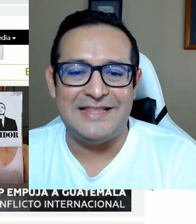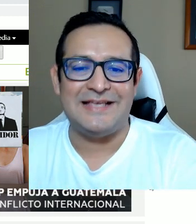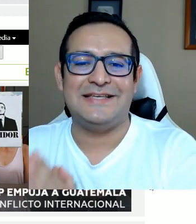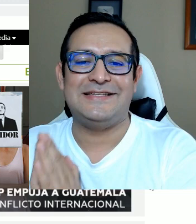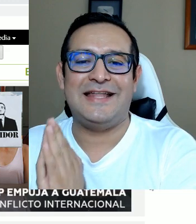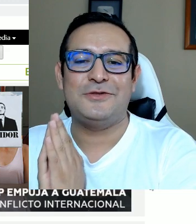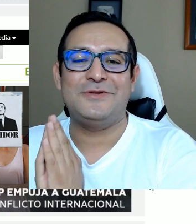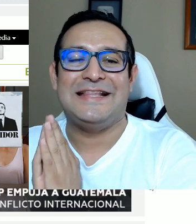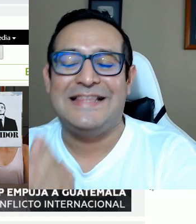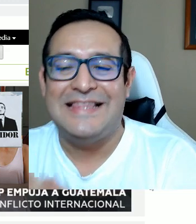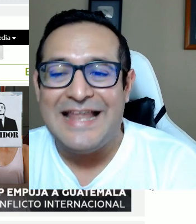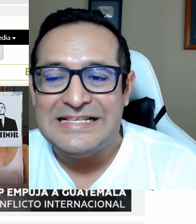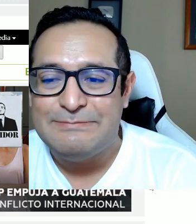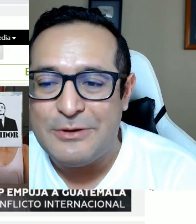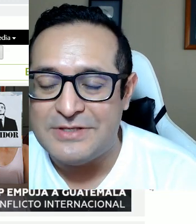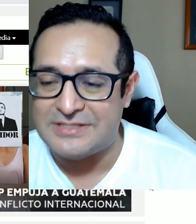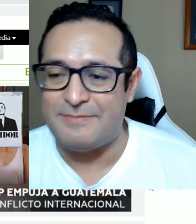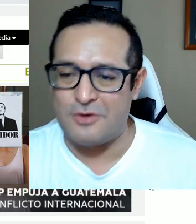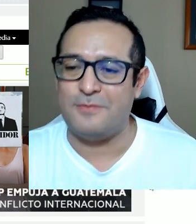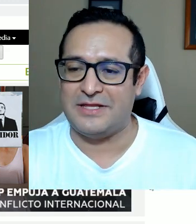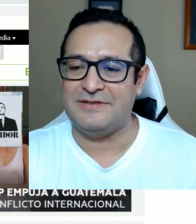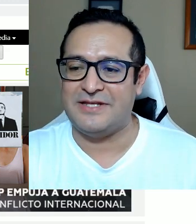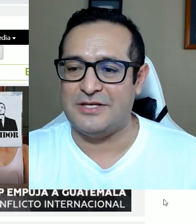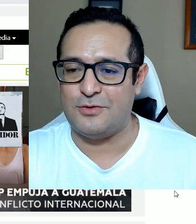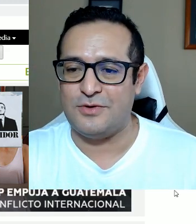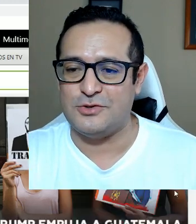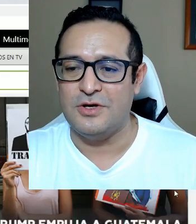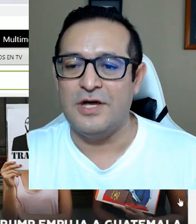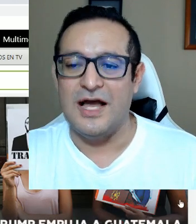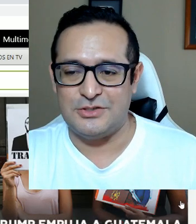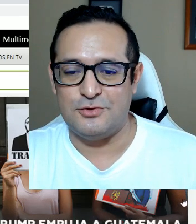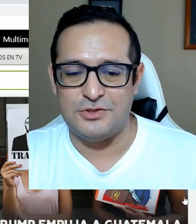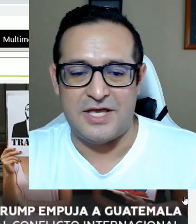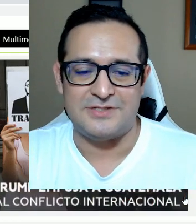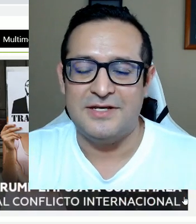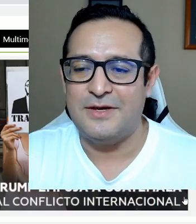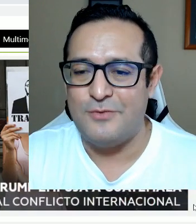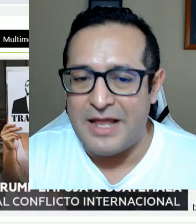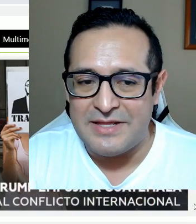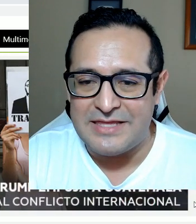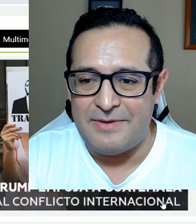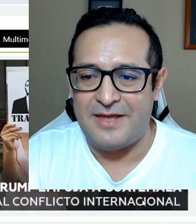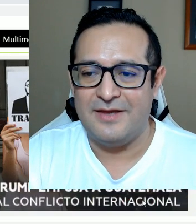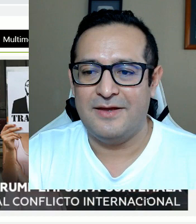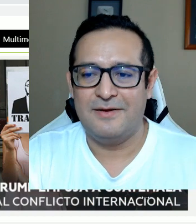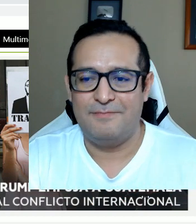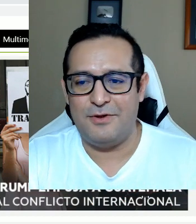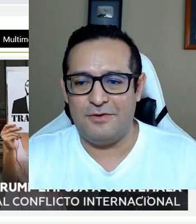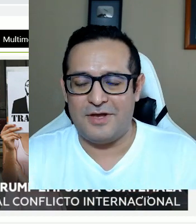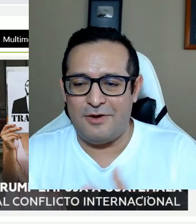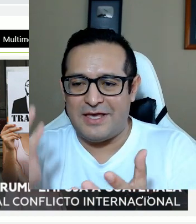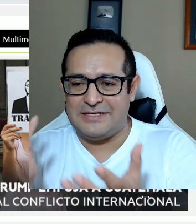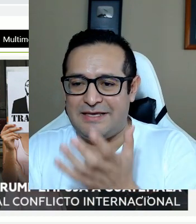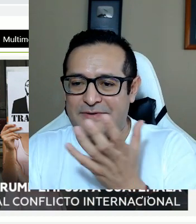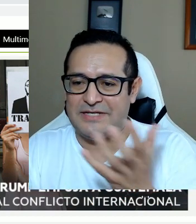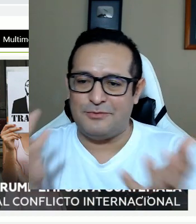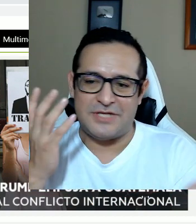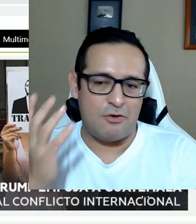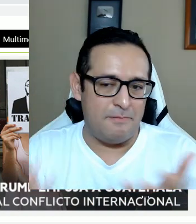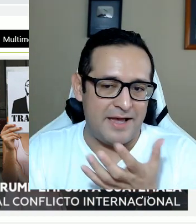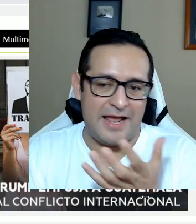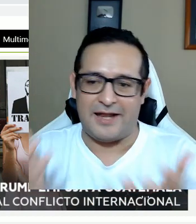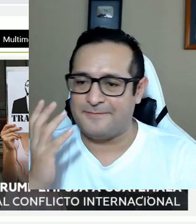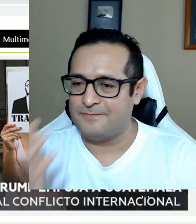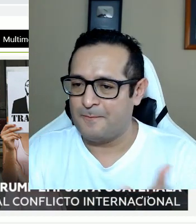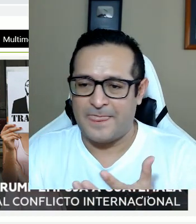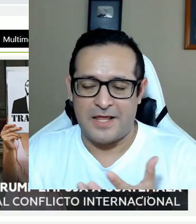reciente asesinato de tres periodistas en méxico porque tenés el registro de esto hace unos días muy lamentable pero creo que si empezamos a